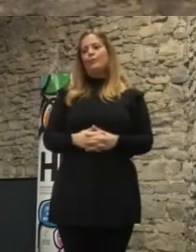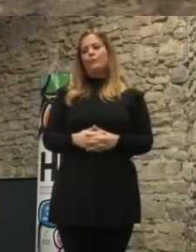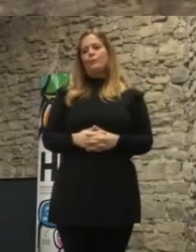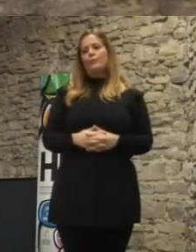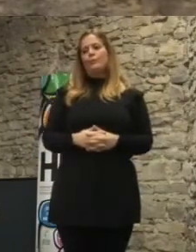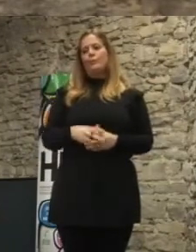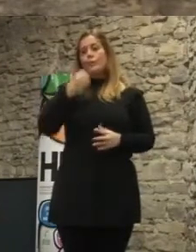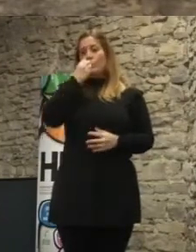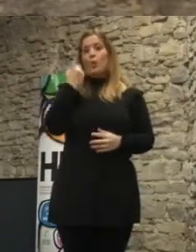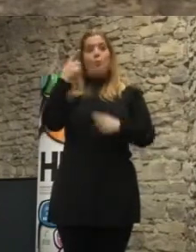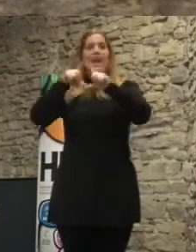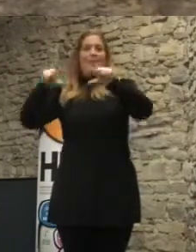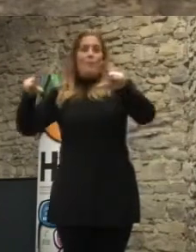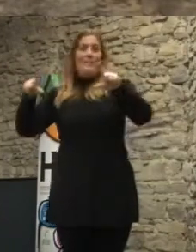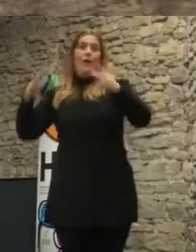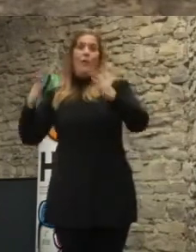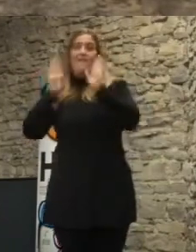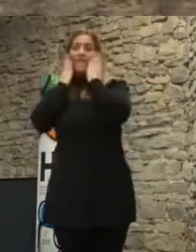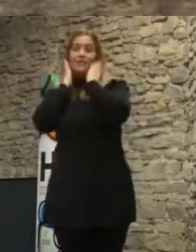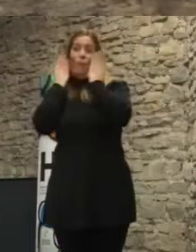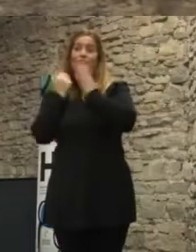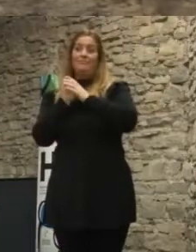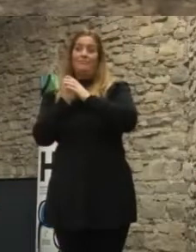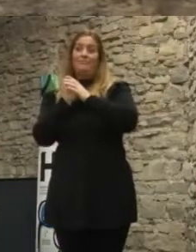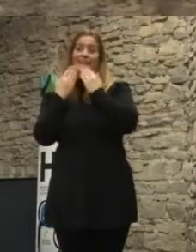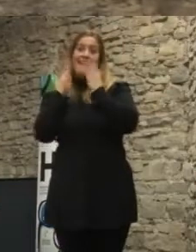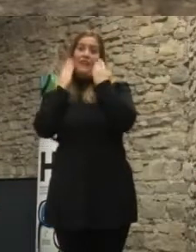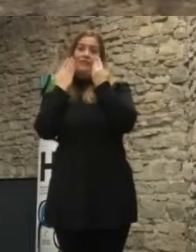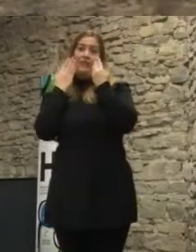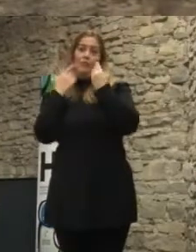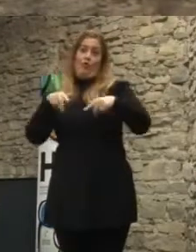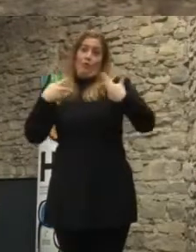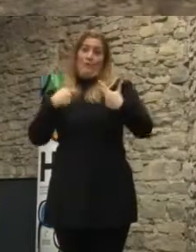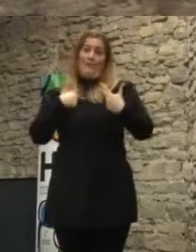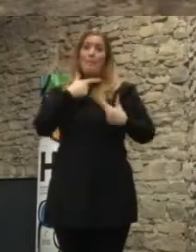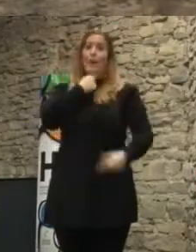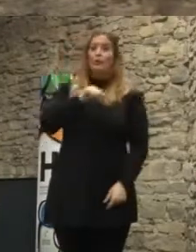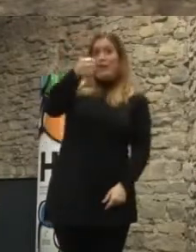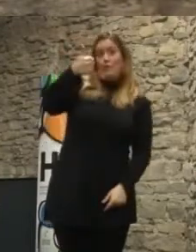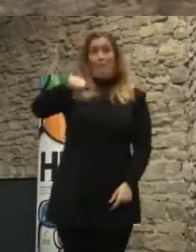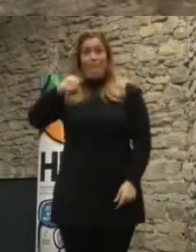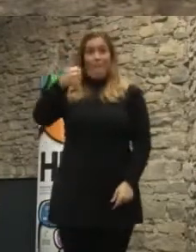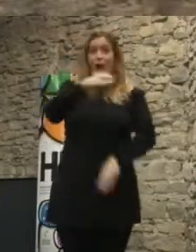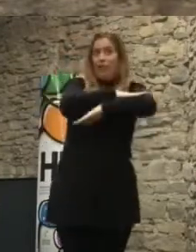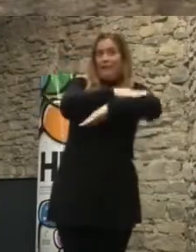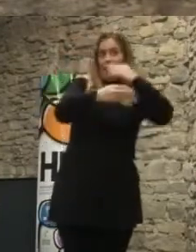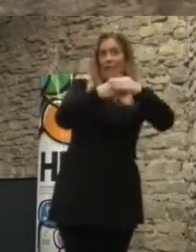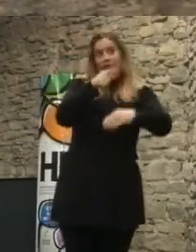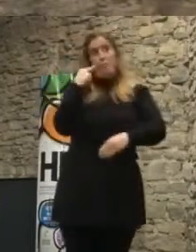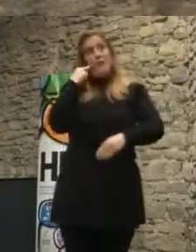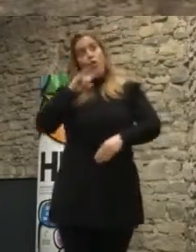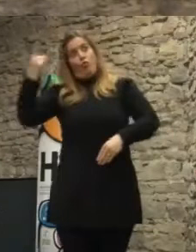Bueno, una de esas empresas sería Facebook, que nos permitiría ir poniendo me gusta y no me gusta a lo que hace el Estado. Me sigue dando miedo, más todavía.